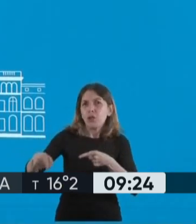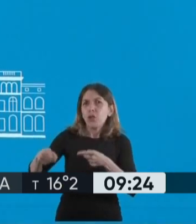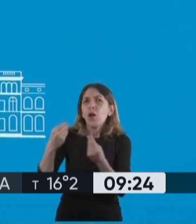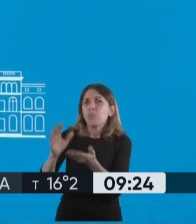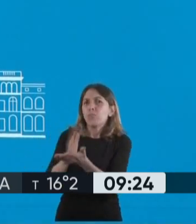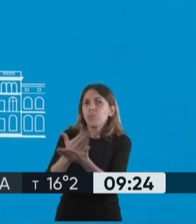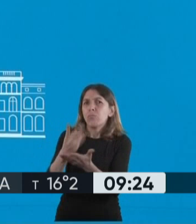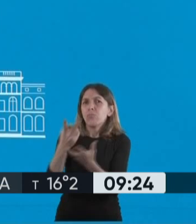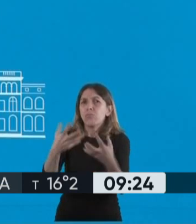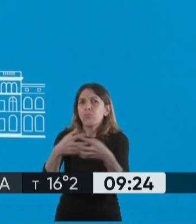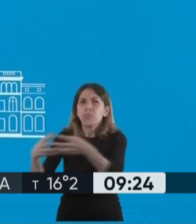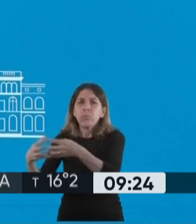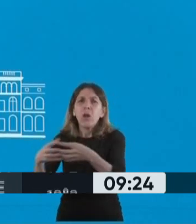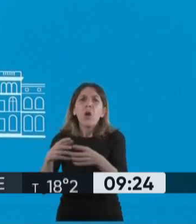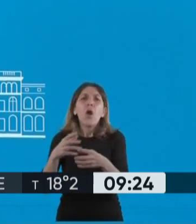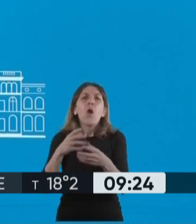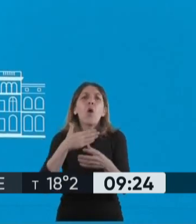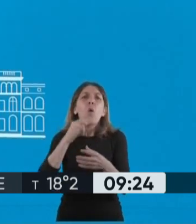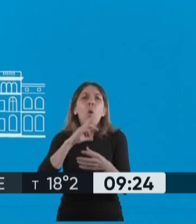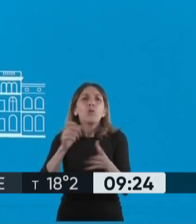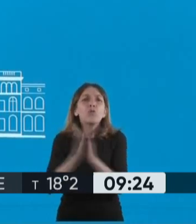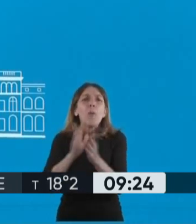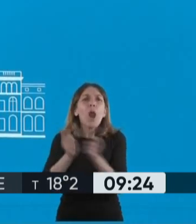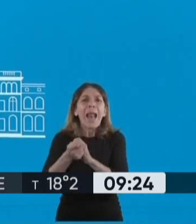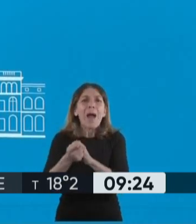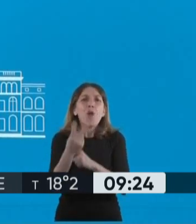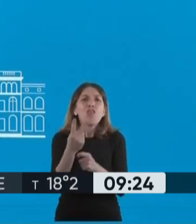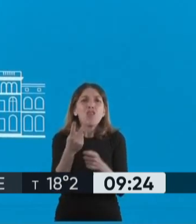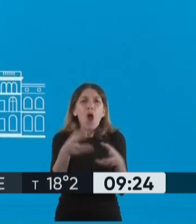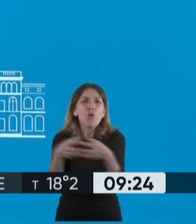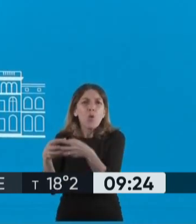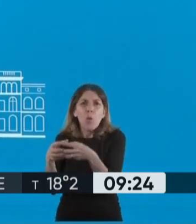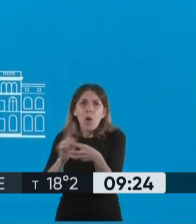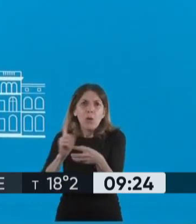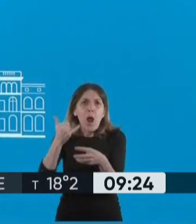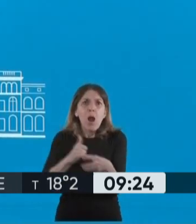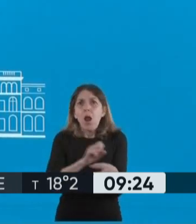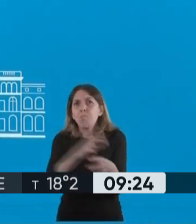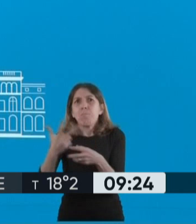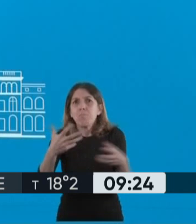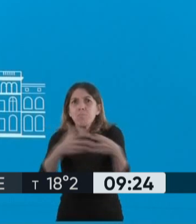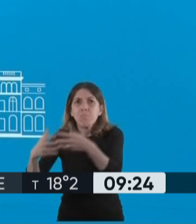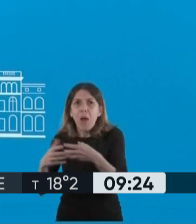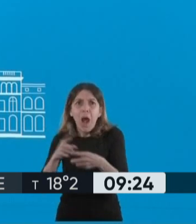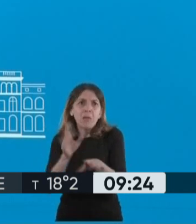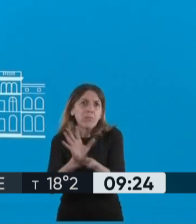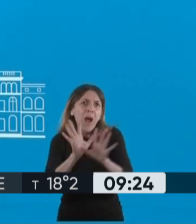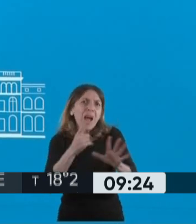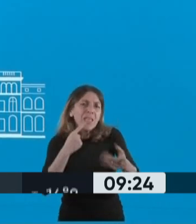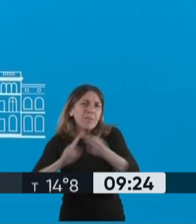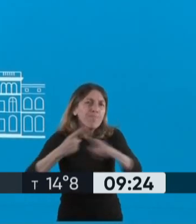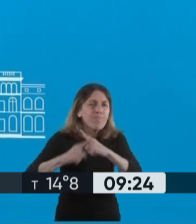bloques que integran Juntos por el Cambio. Ahora hay muchos más bloques que integran Juntos por el Cambio. Entonces, no es una novedad que Juntos por el Cambio se junta